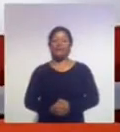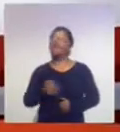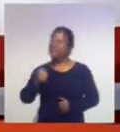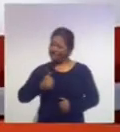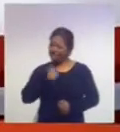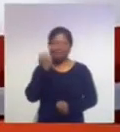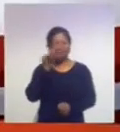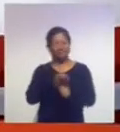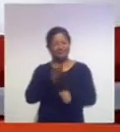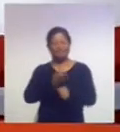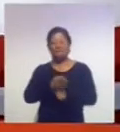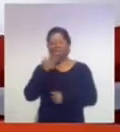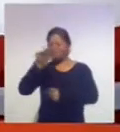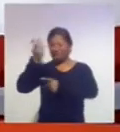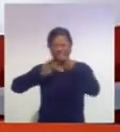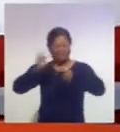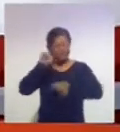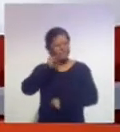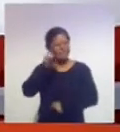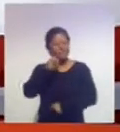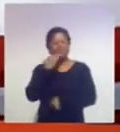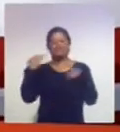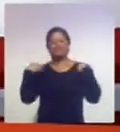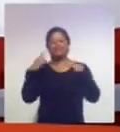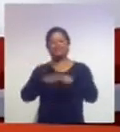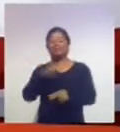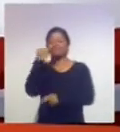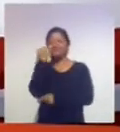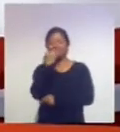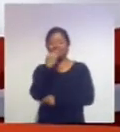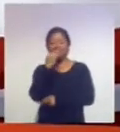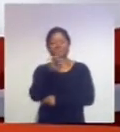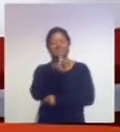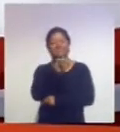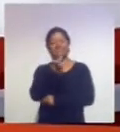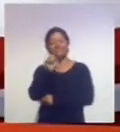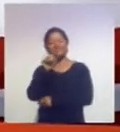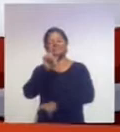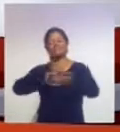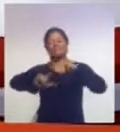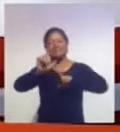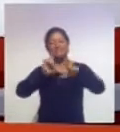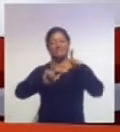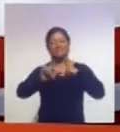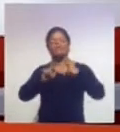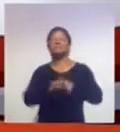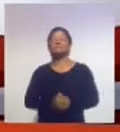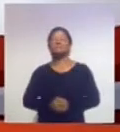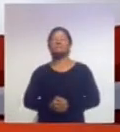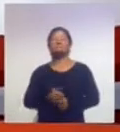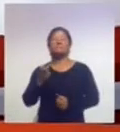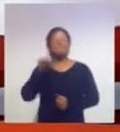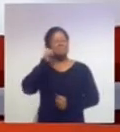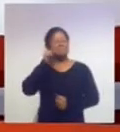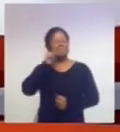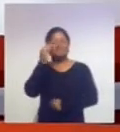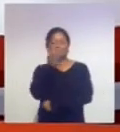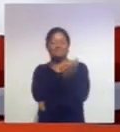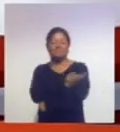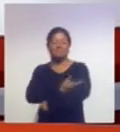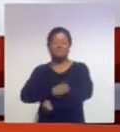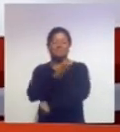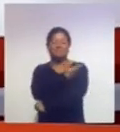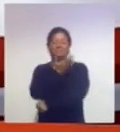por supuesto, y le doy la bienvenida, como siempre, a la maestra Miroslava Amador, quien es intérprete en lengua de señas mexicana. Ella siempre, la verdad,